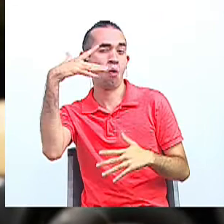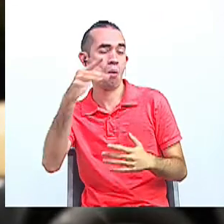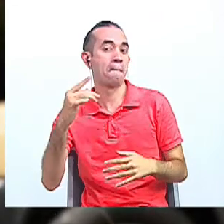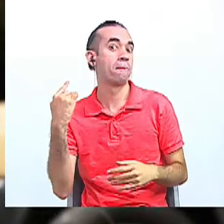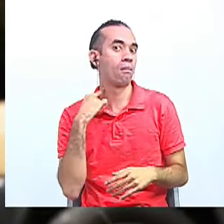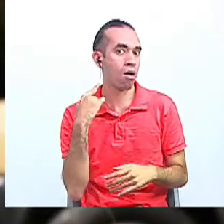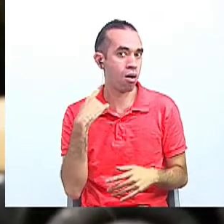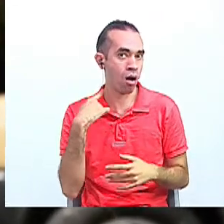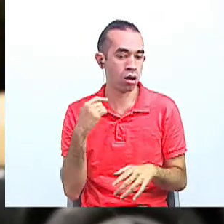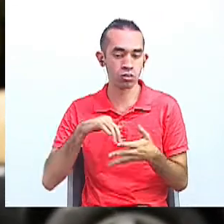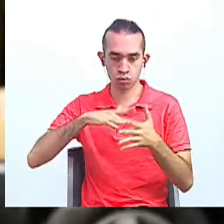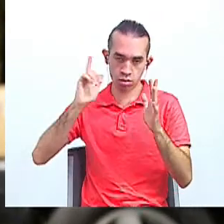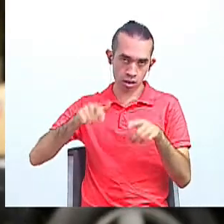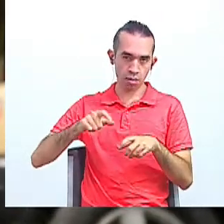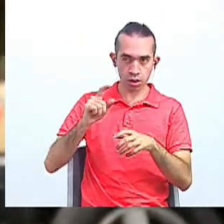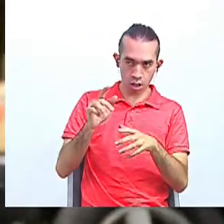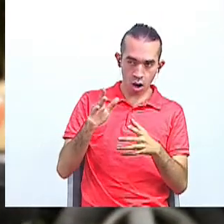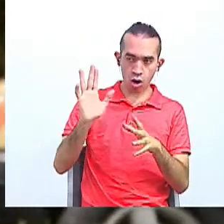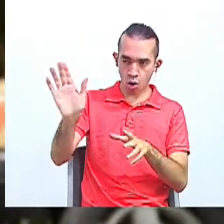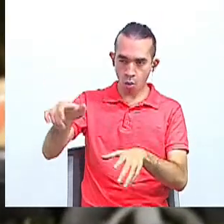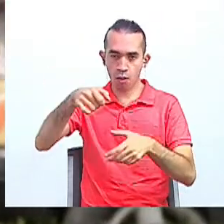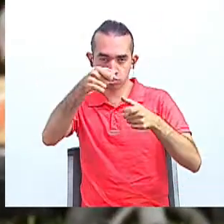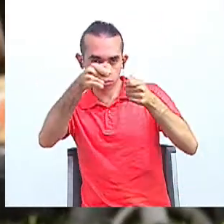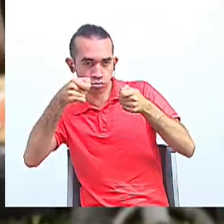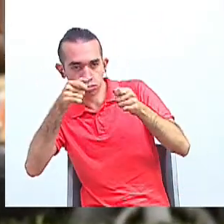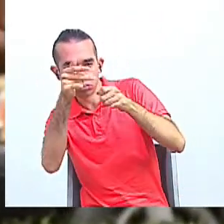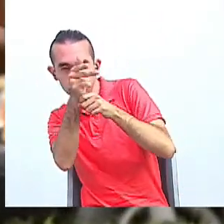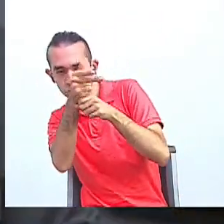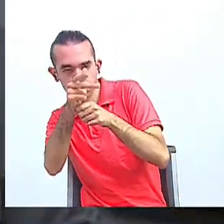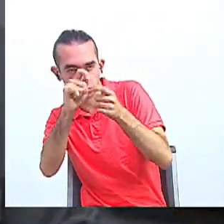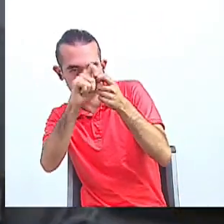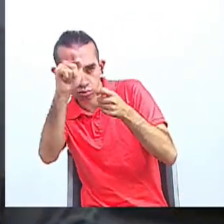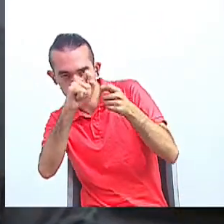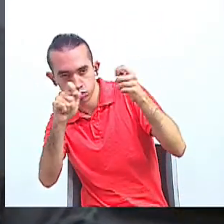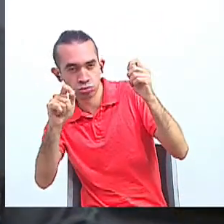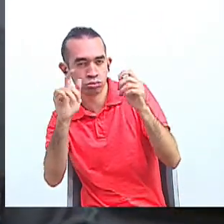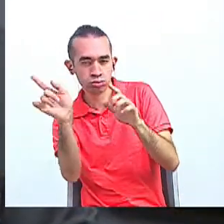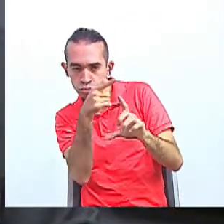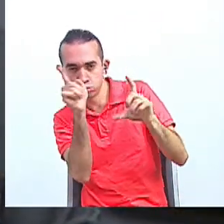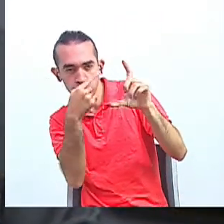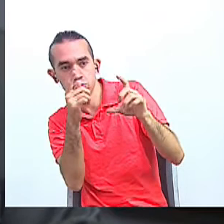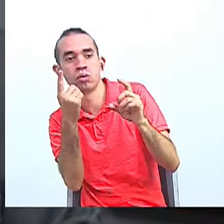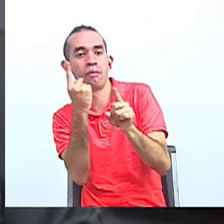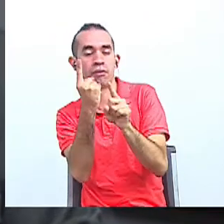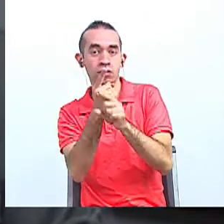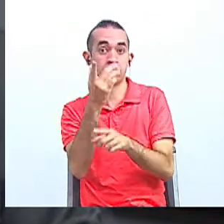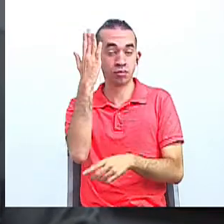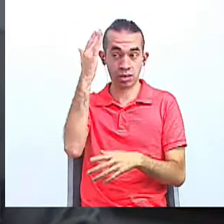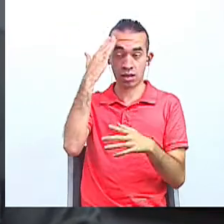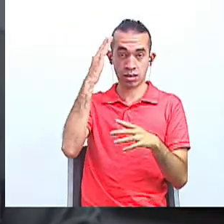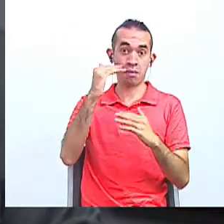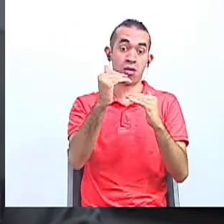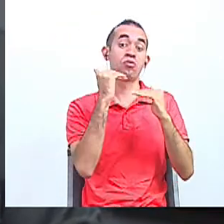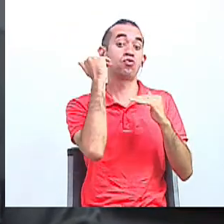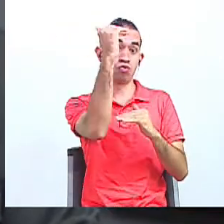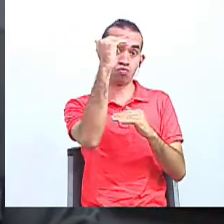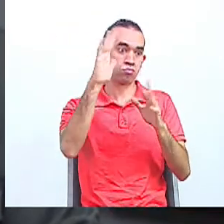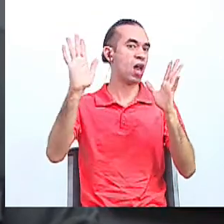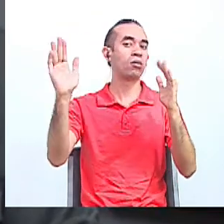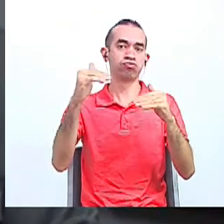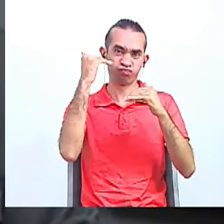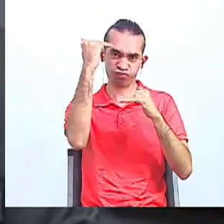los estudiantes deben ir teniendo la destreza de manipularlos de forma correcta. Fuera de las aulas, cuando los estudiantes ya están en un nivel de superior más